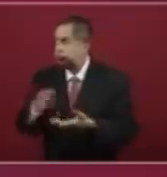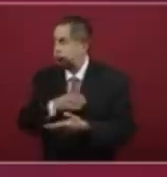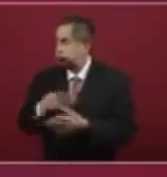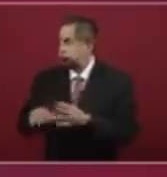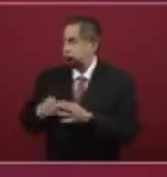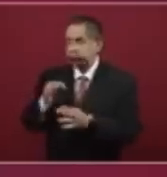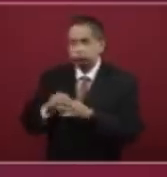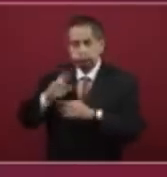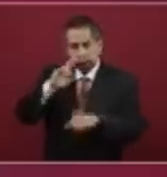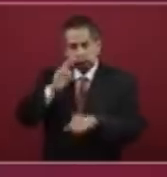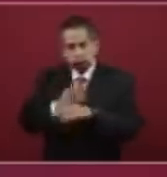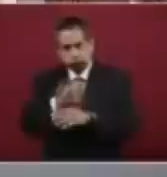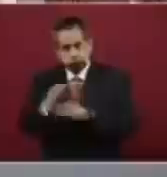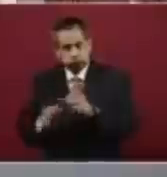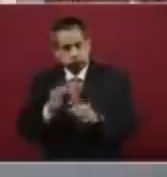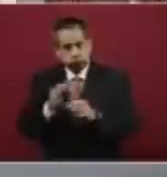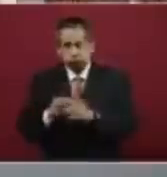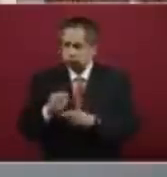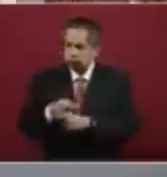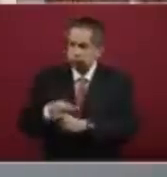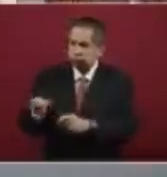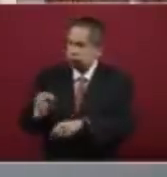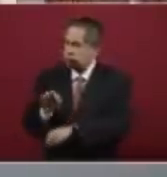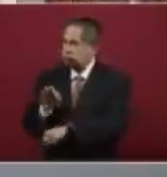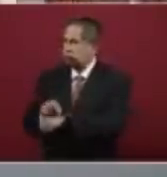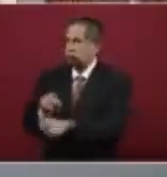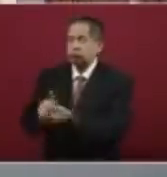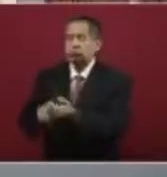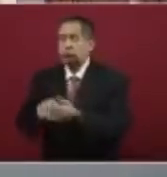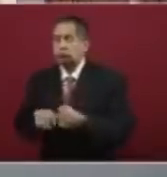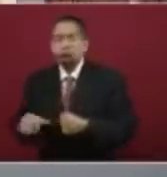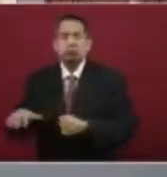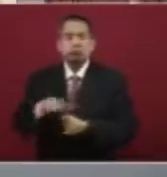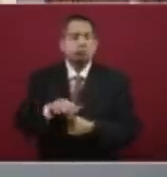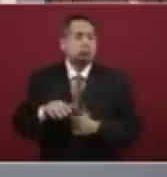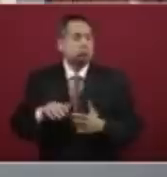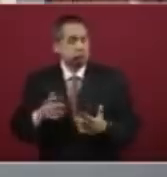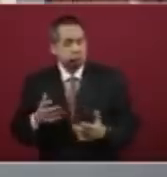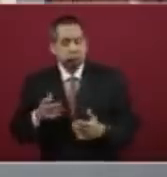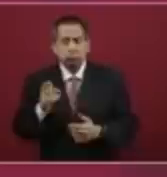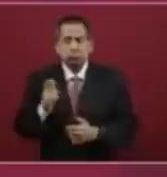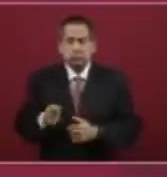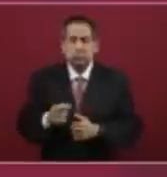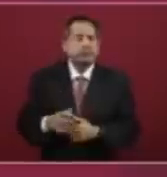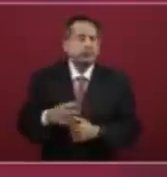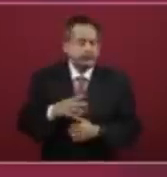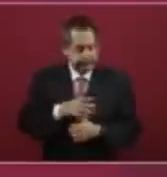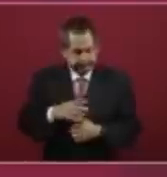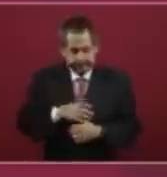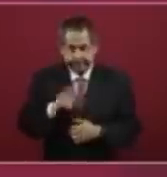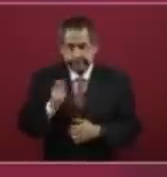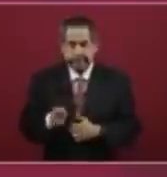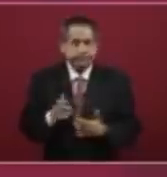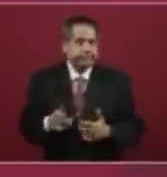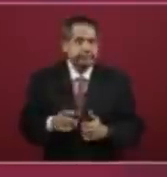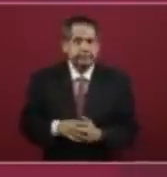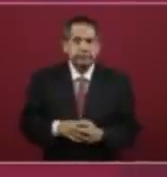su responsabilidad social de que haya